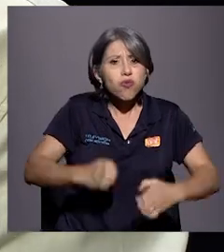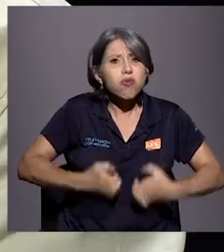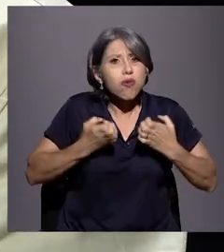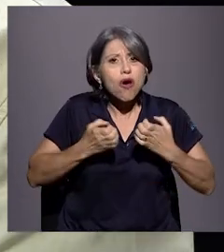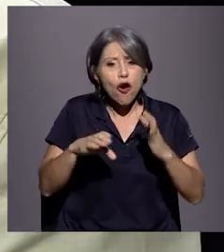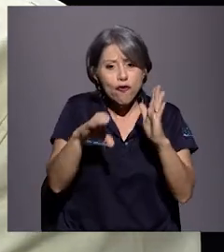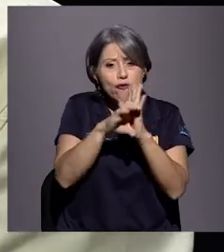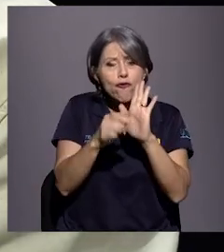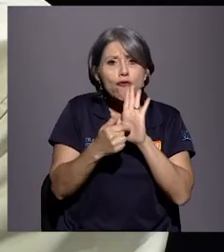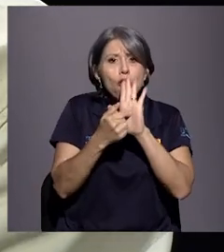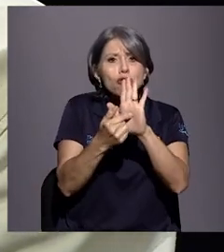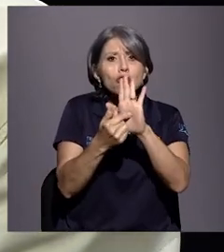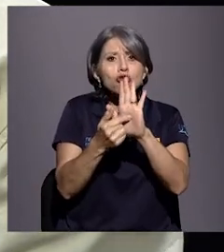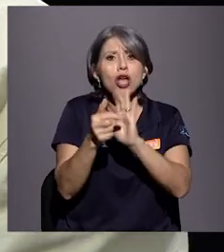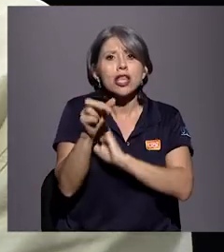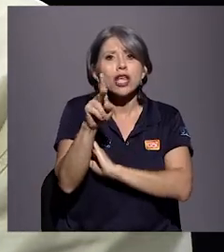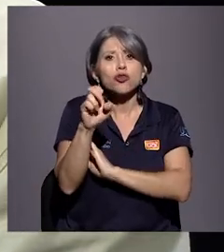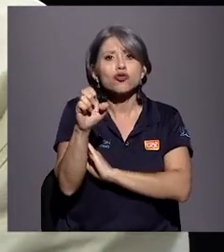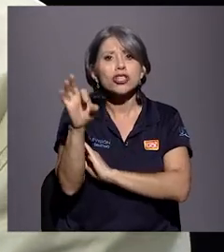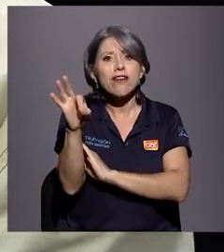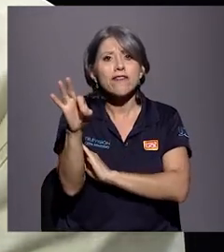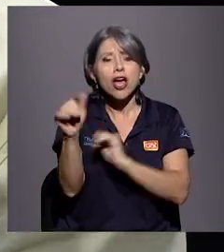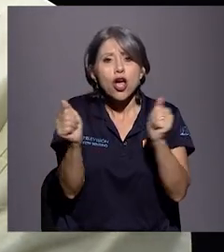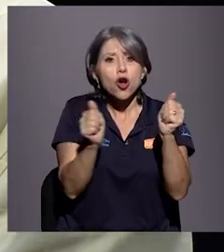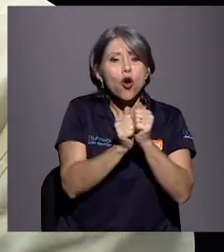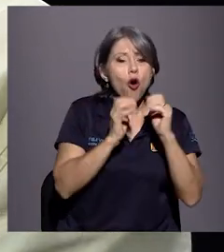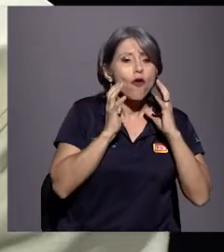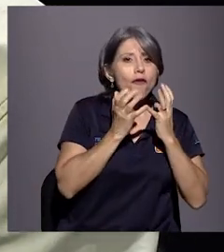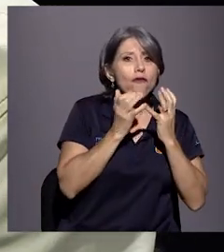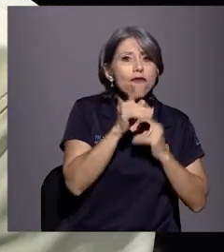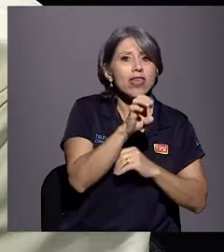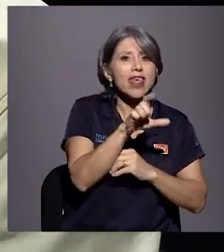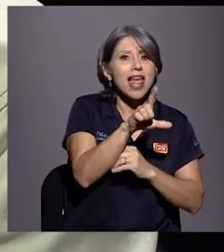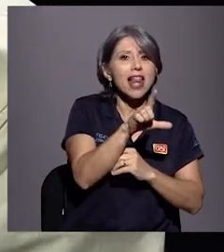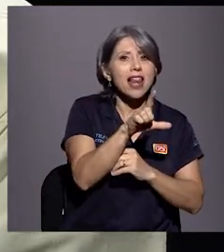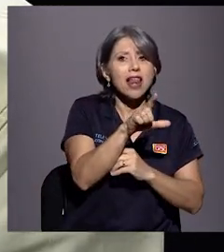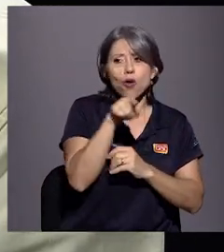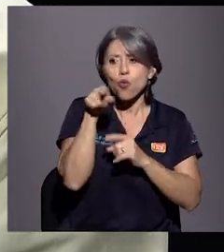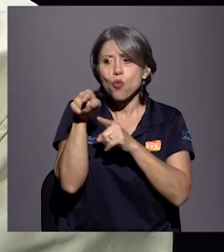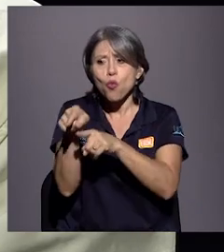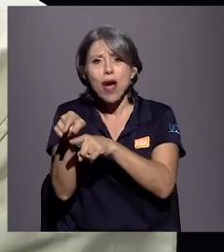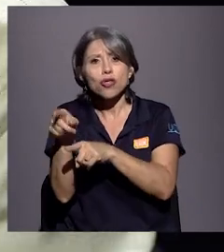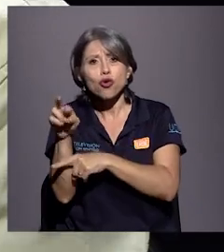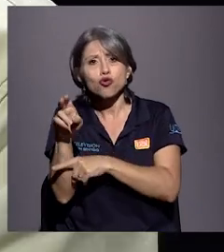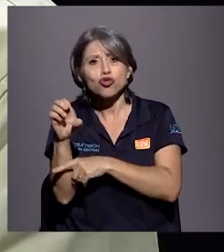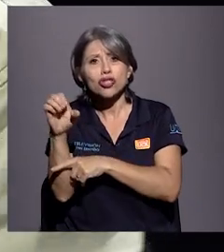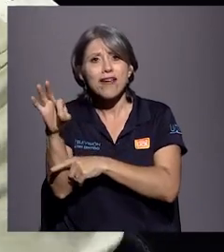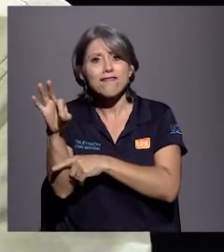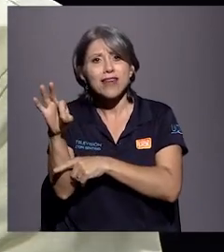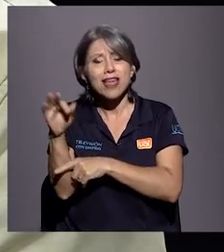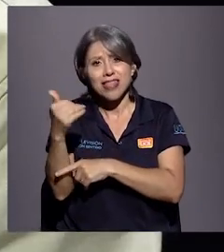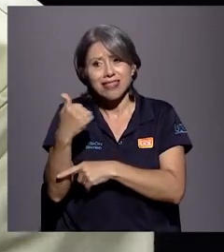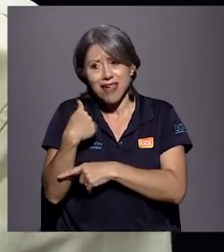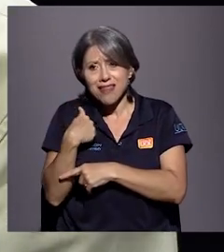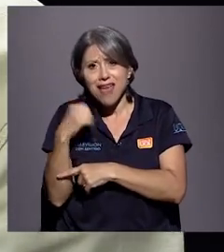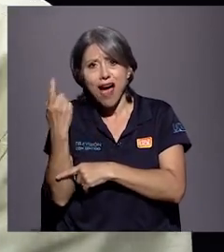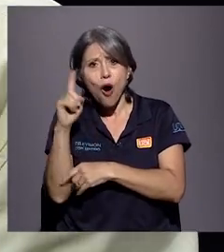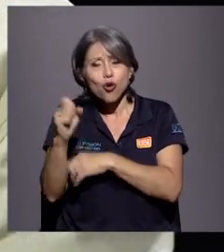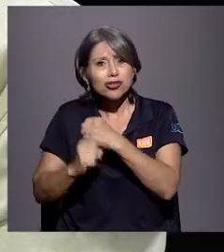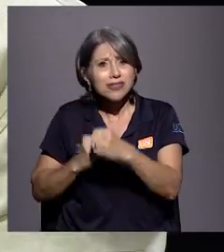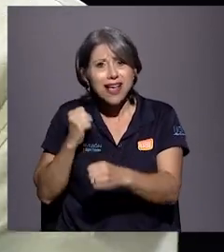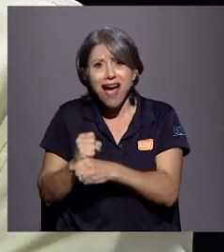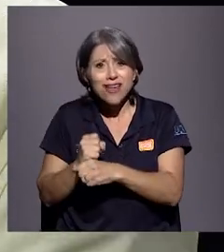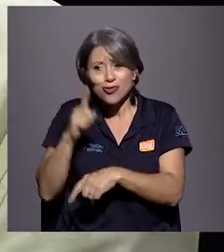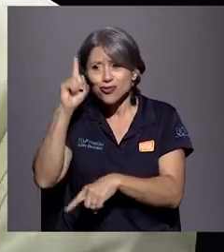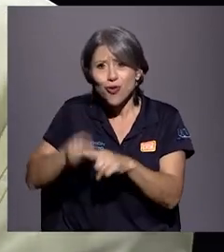Rousseff con Fidel Castro, cuando Dilma Rousseff tenía 11 años. No podría ser ella, era otra cosa,